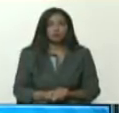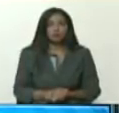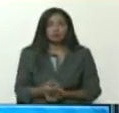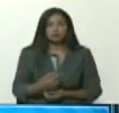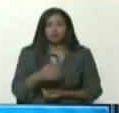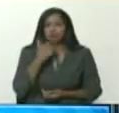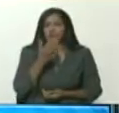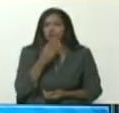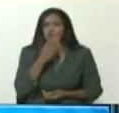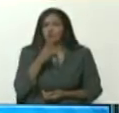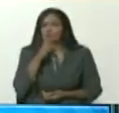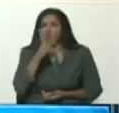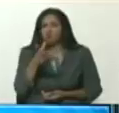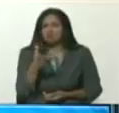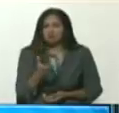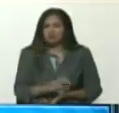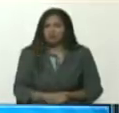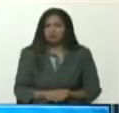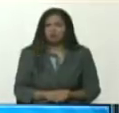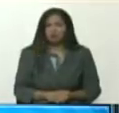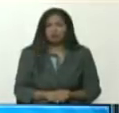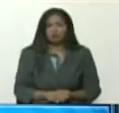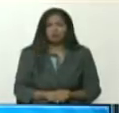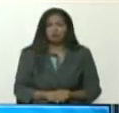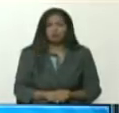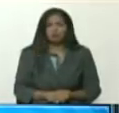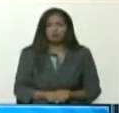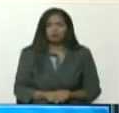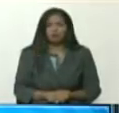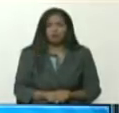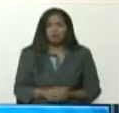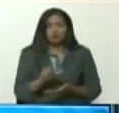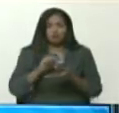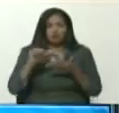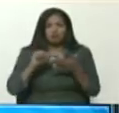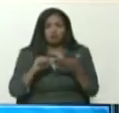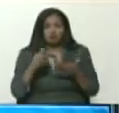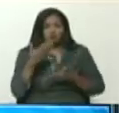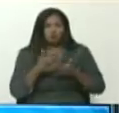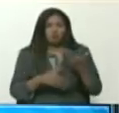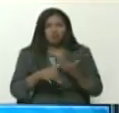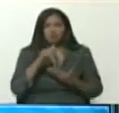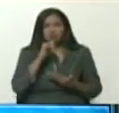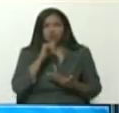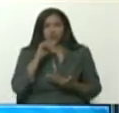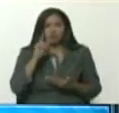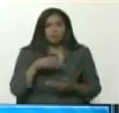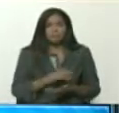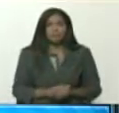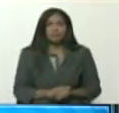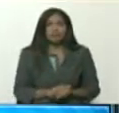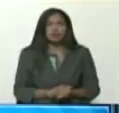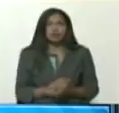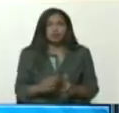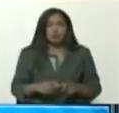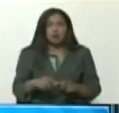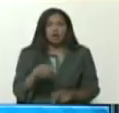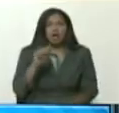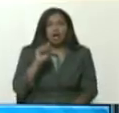asqueroso. Un artículo o un reportaje de la agencia